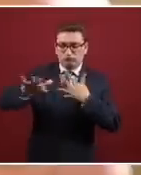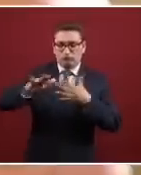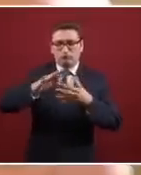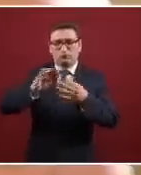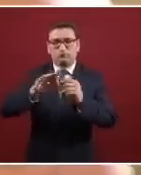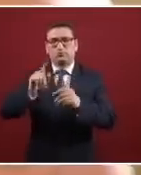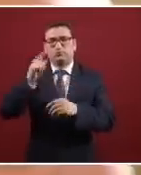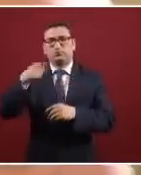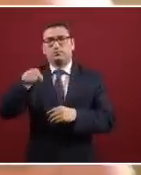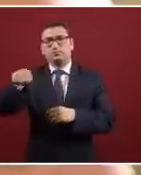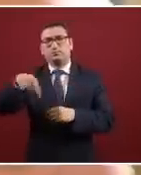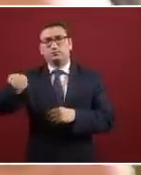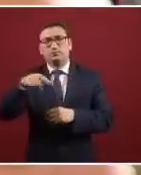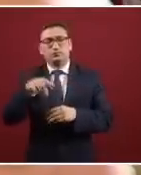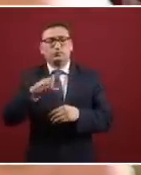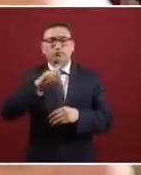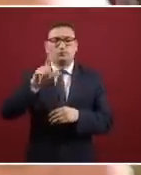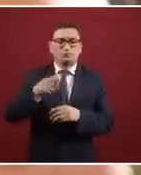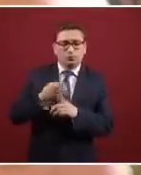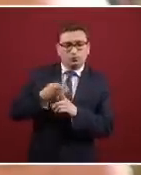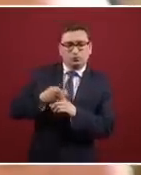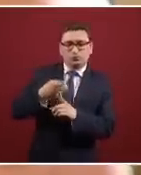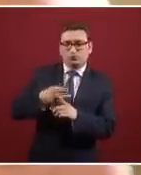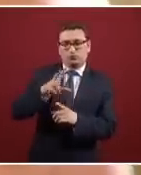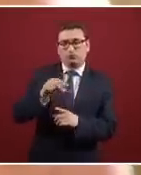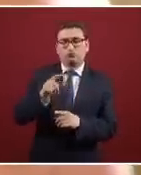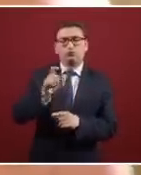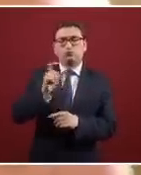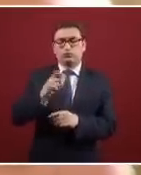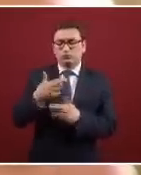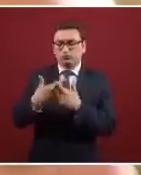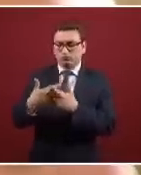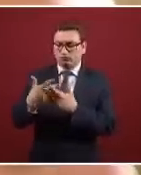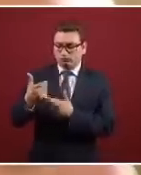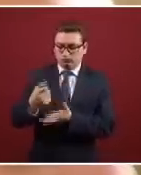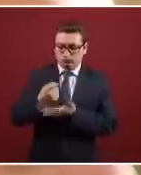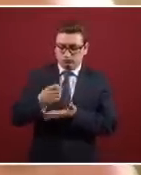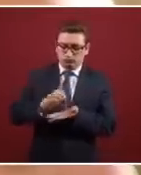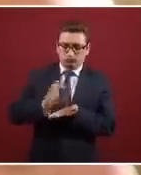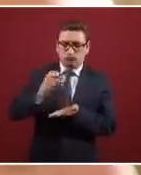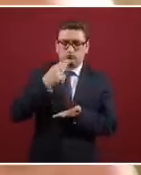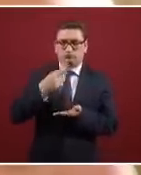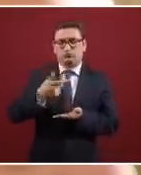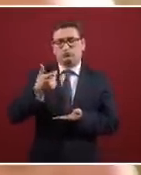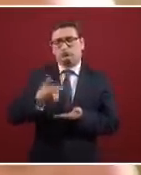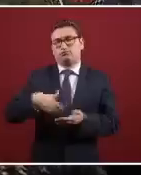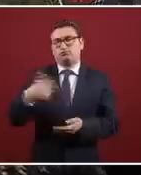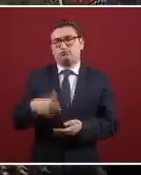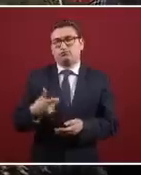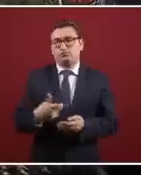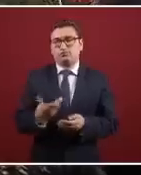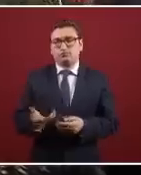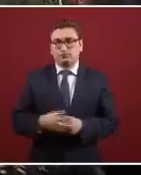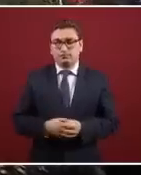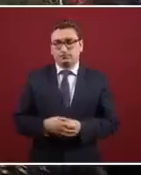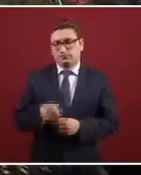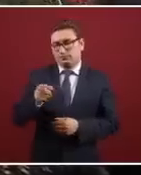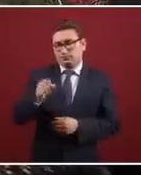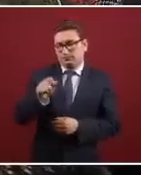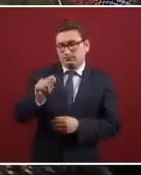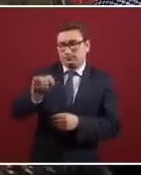Hacienda para que no se cuestione justamente el ejercicio discrecional de esos fondos millonarios? Pues es que Hacienda tiene que